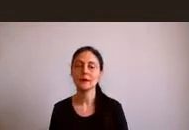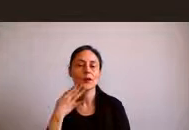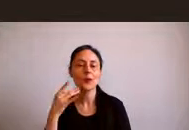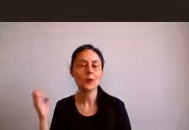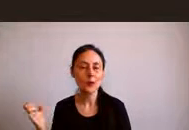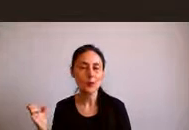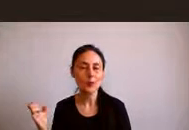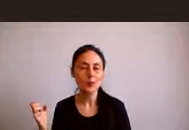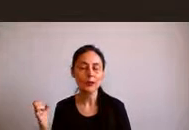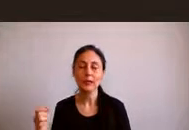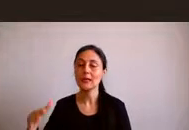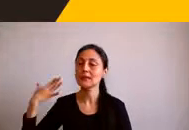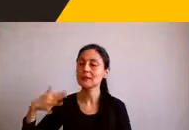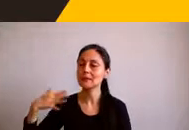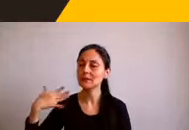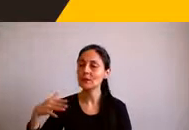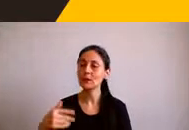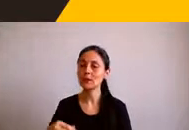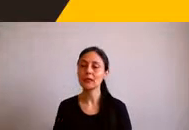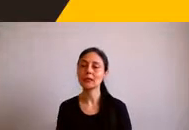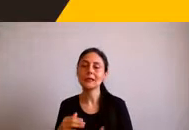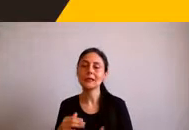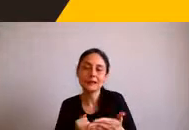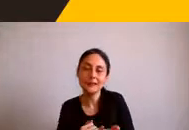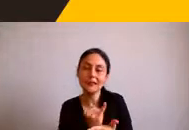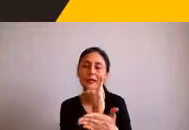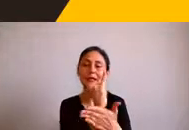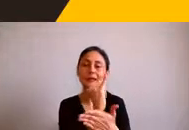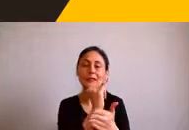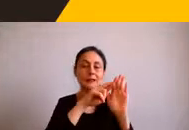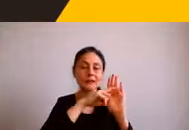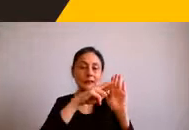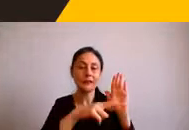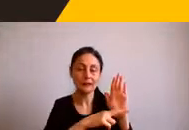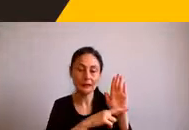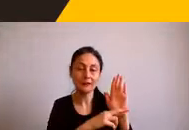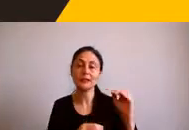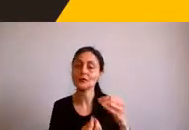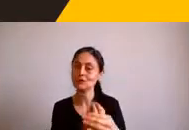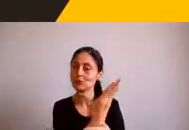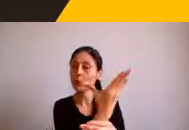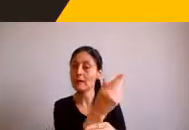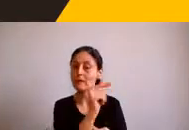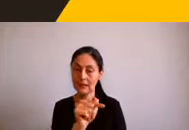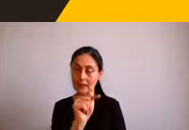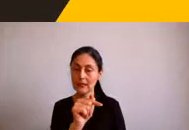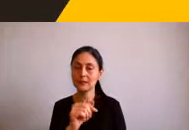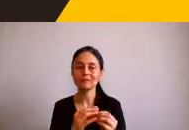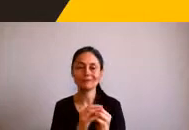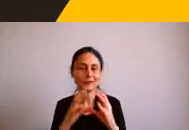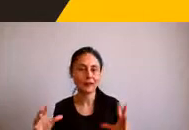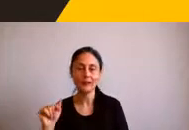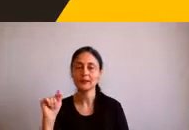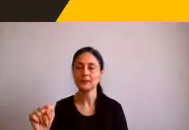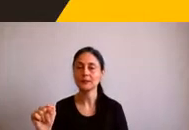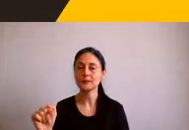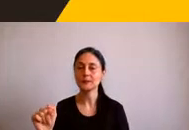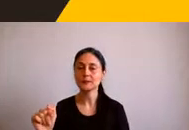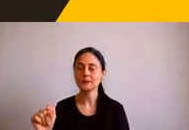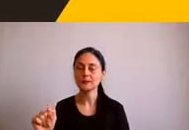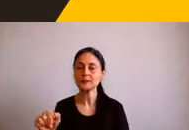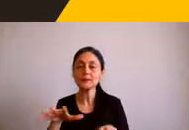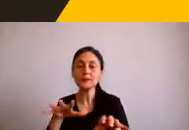una rehabilitación temprana, ¿ya? Entonces, frente a eso, contarle algunas cosas también a nivel, un contexto nacional, qué se ha hecho a nivel nacional,